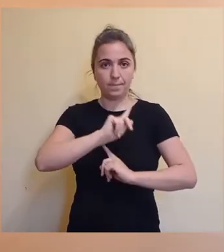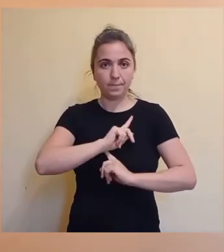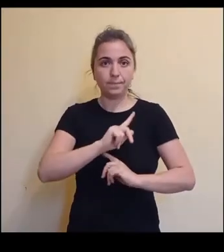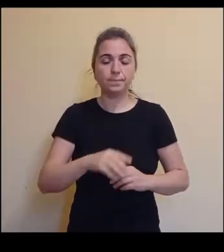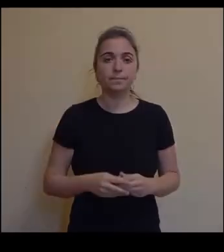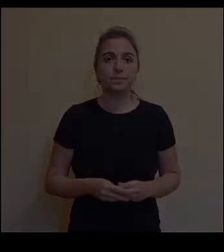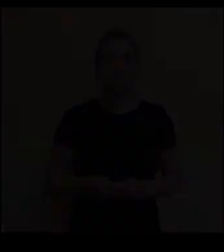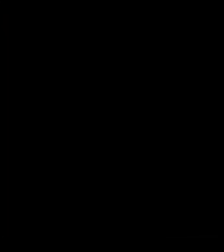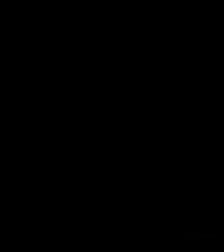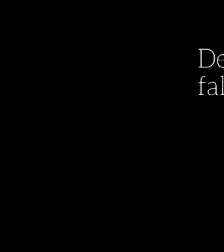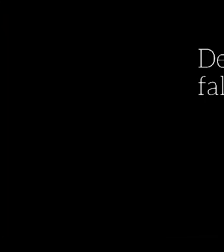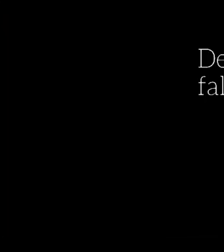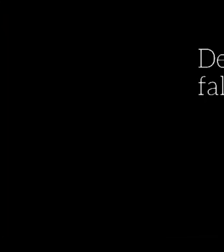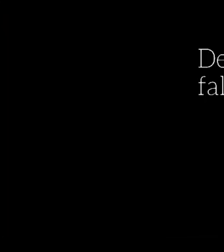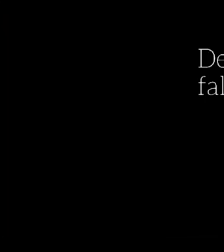noviembre.